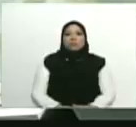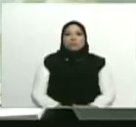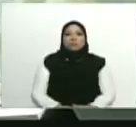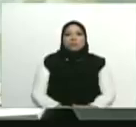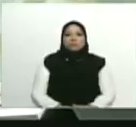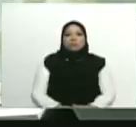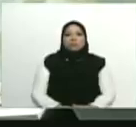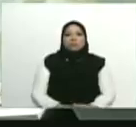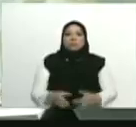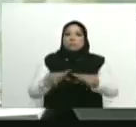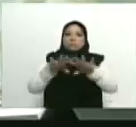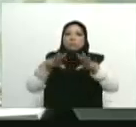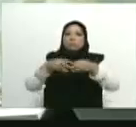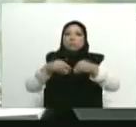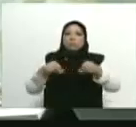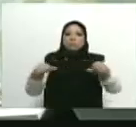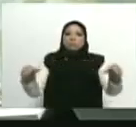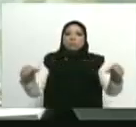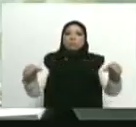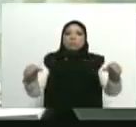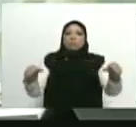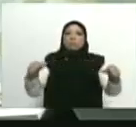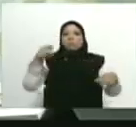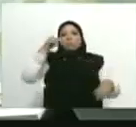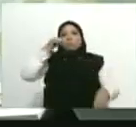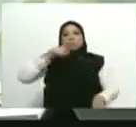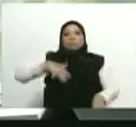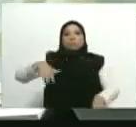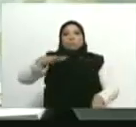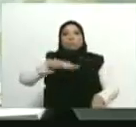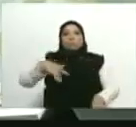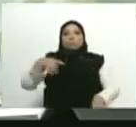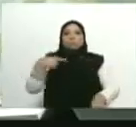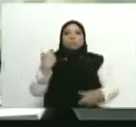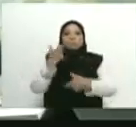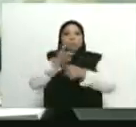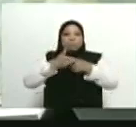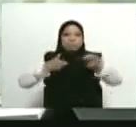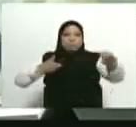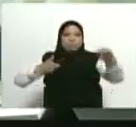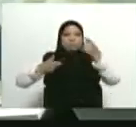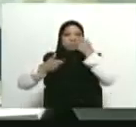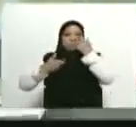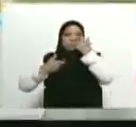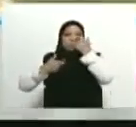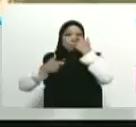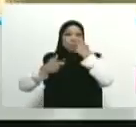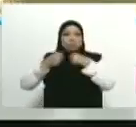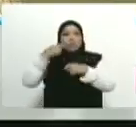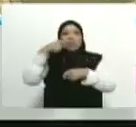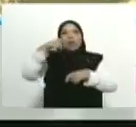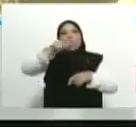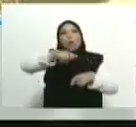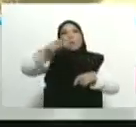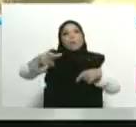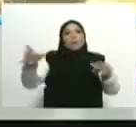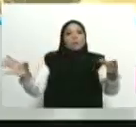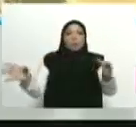de la tierra, los campesinos, nosotros el pueblo con armas y el pueblo de a pie,